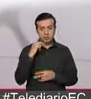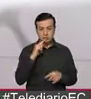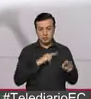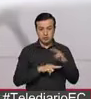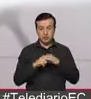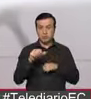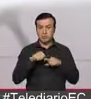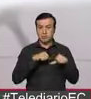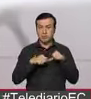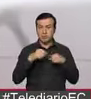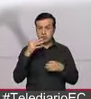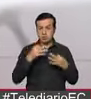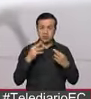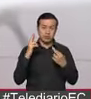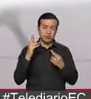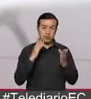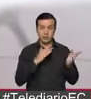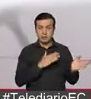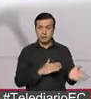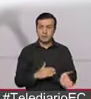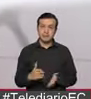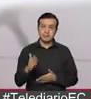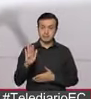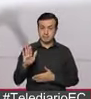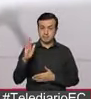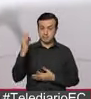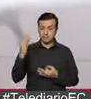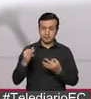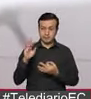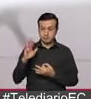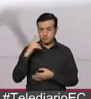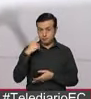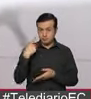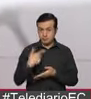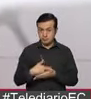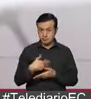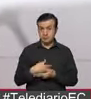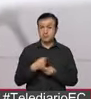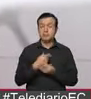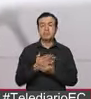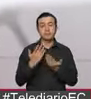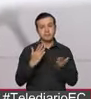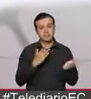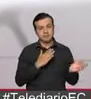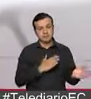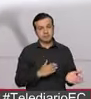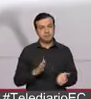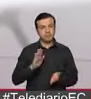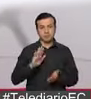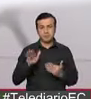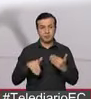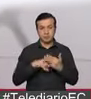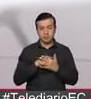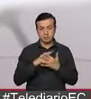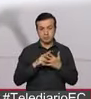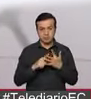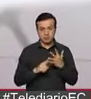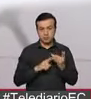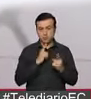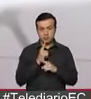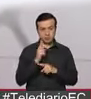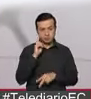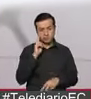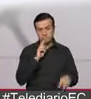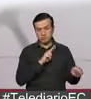administración de justicia ahora esperemos que ellos con la evidencia presentada y ante todo lo observado